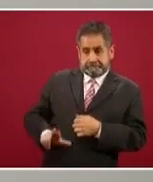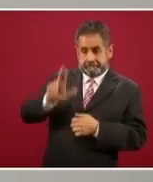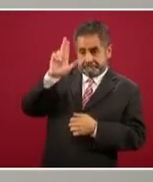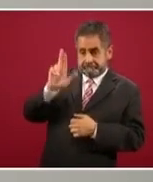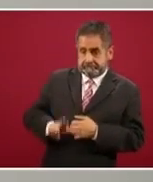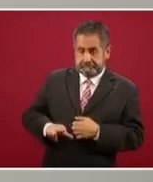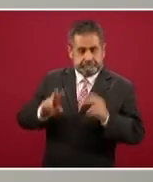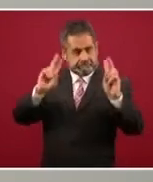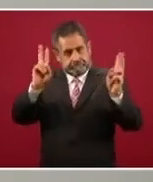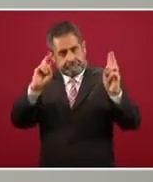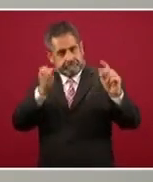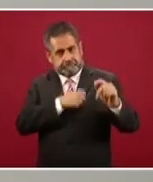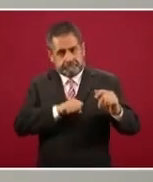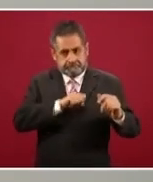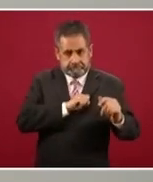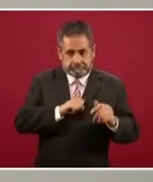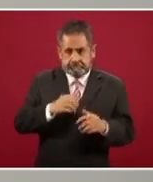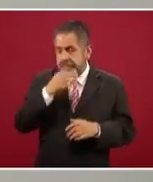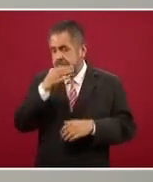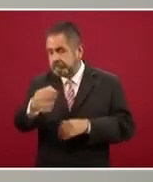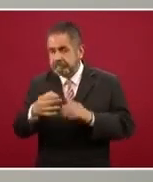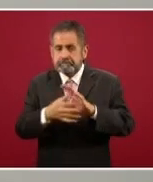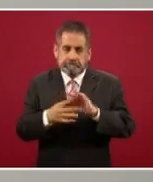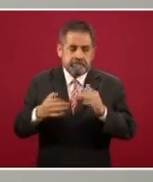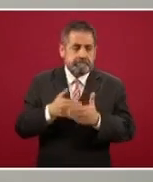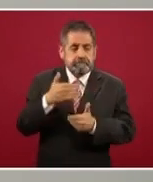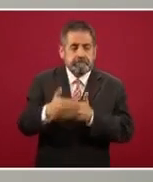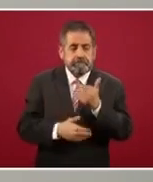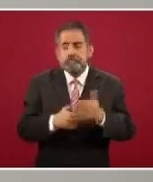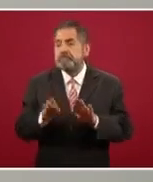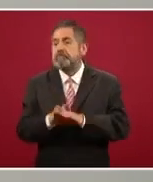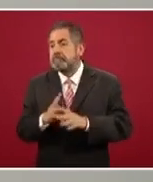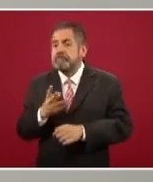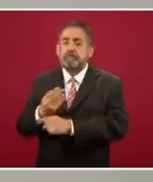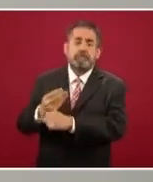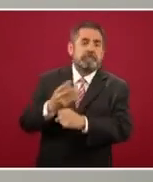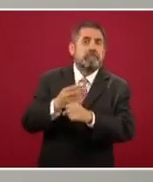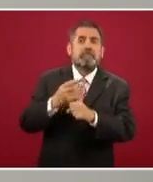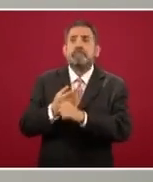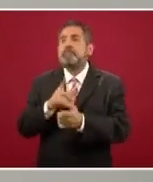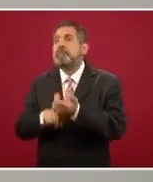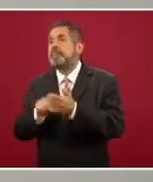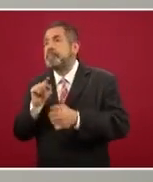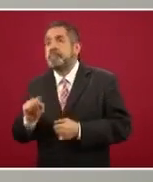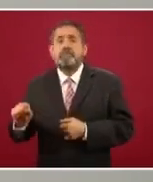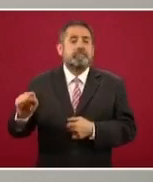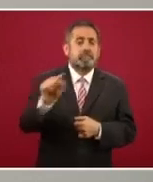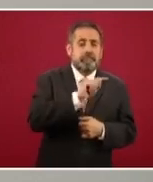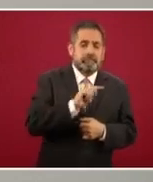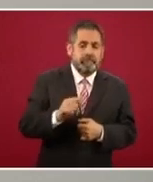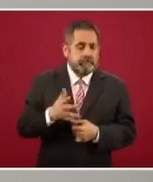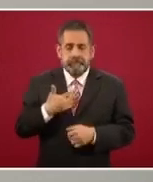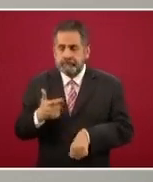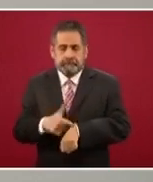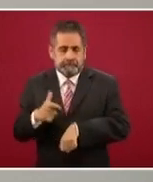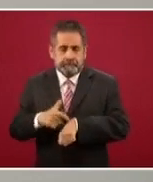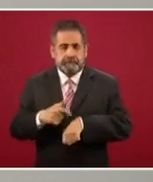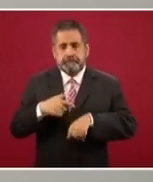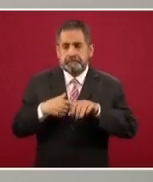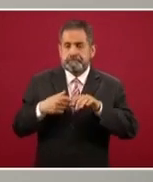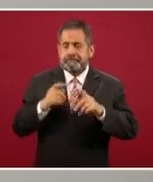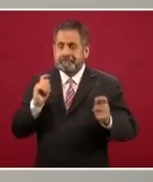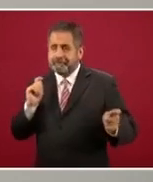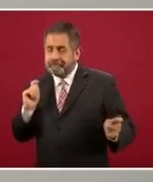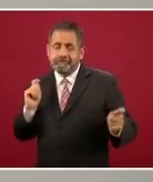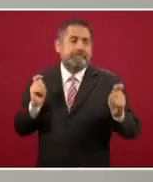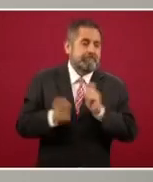salud los avances del diagnóstico y de cómo se están tomando, porque no tenemos tiempo suficiente para cambiar